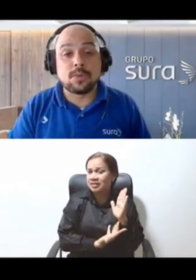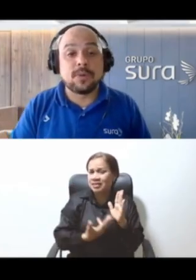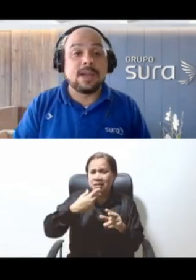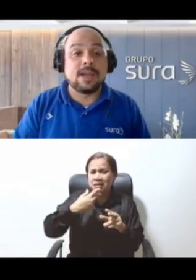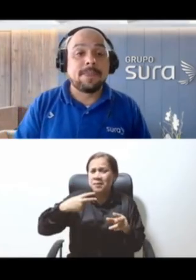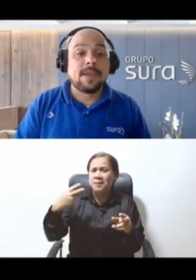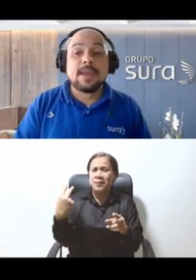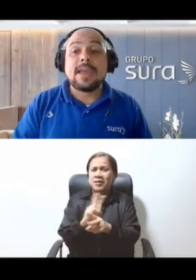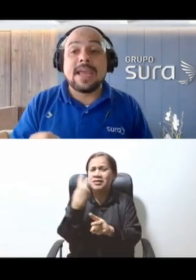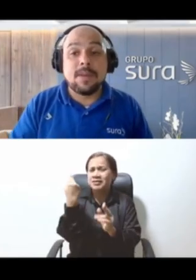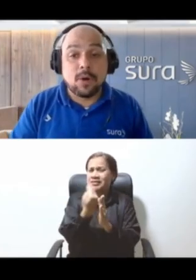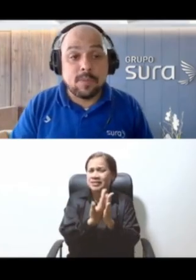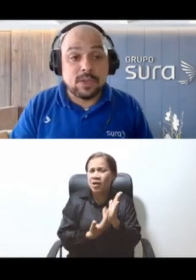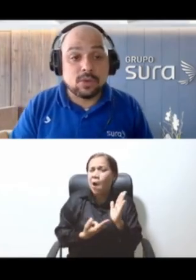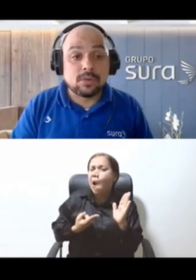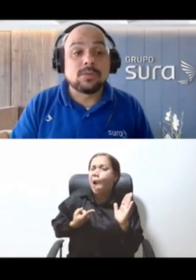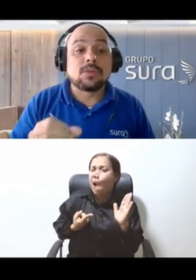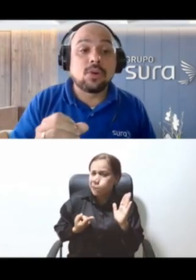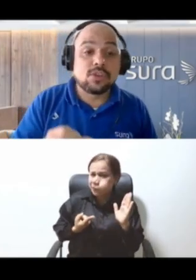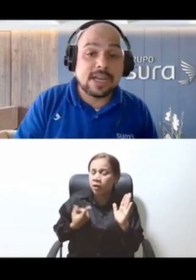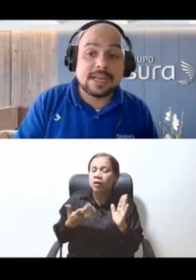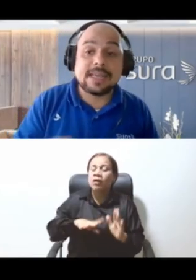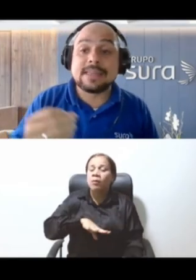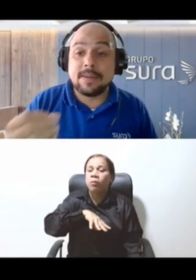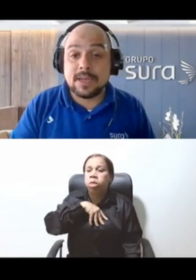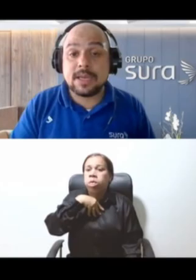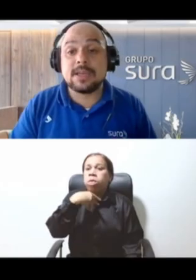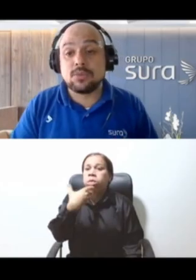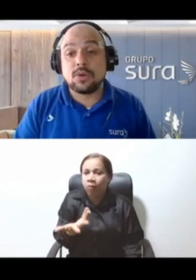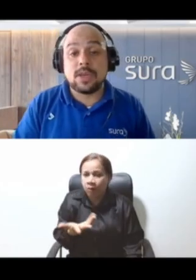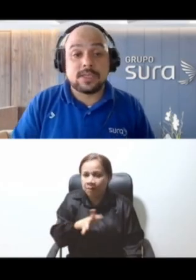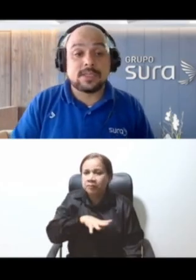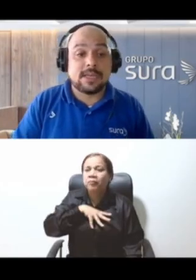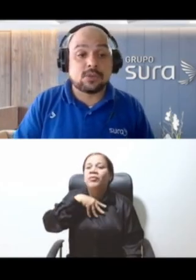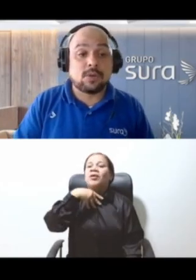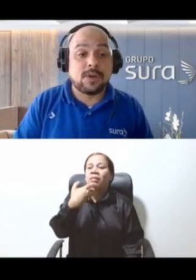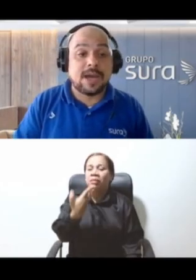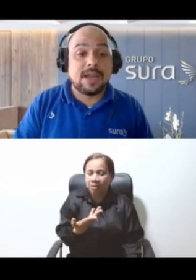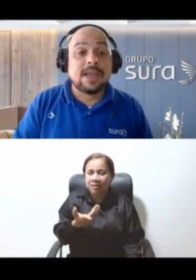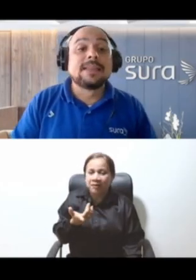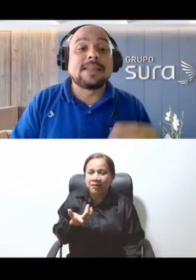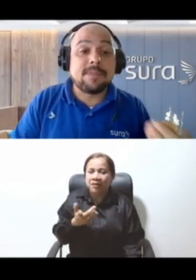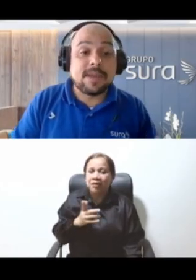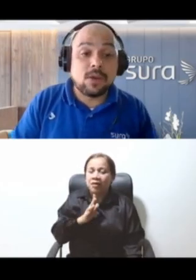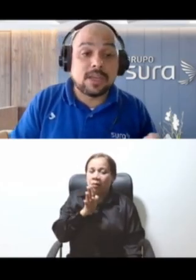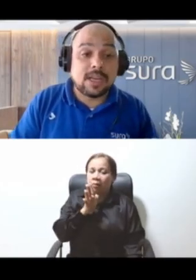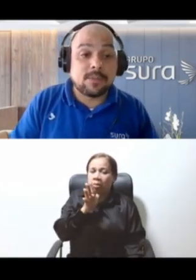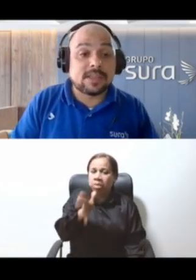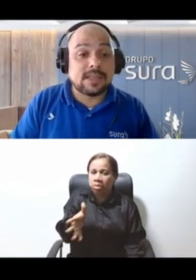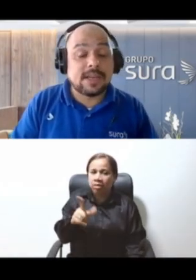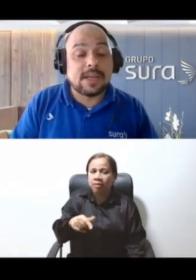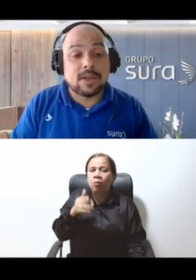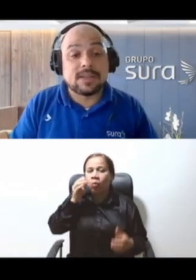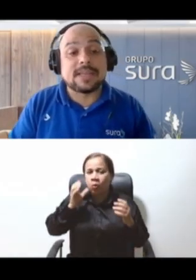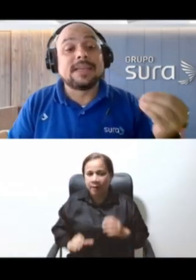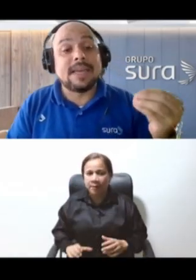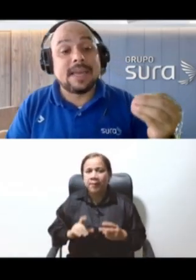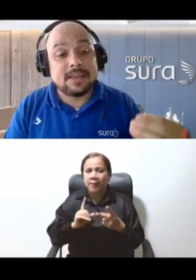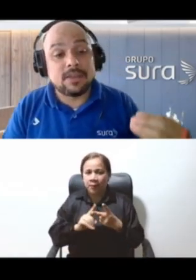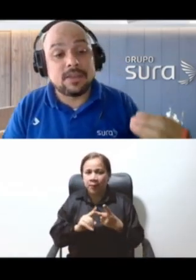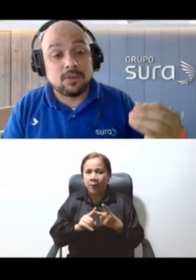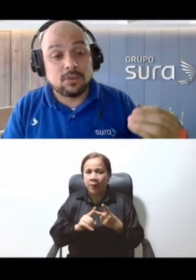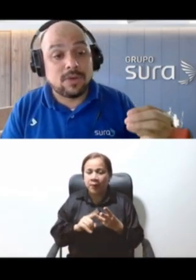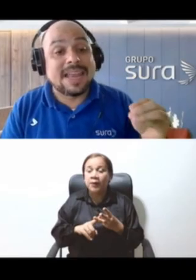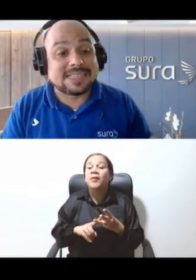un líquido corporal. El vómito con sangre también es corporal. También lo tenemos que tener en